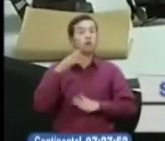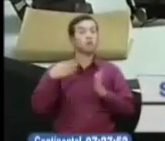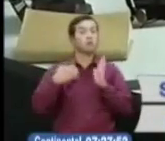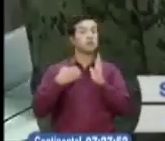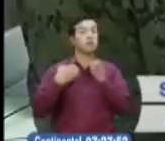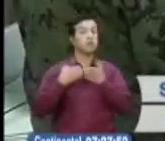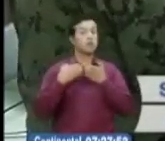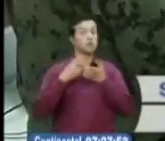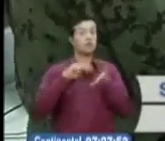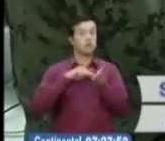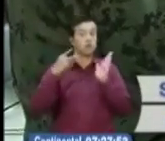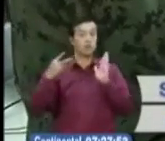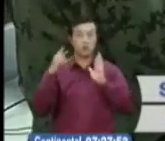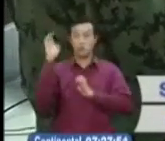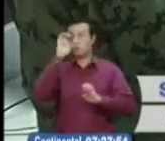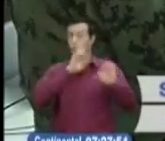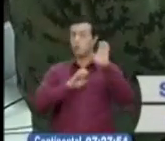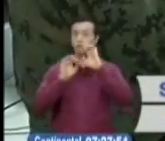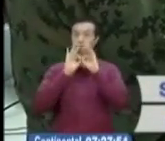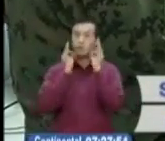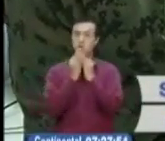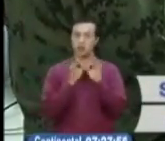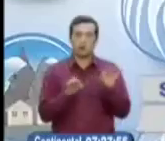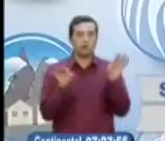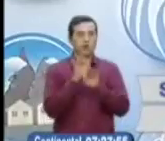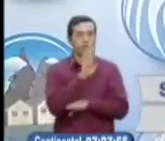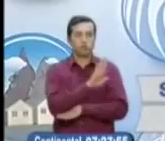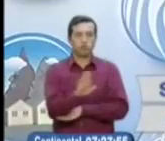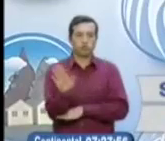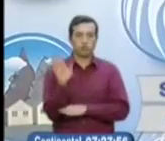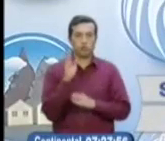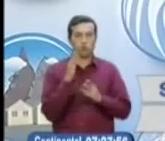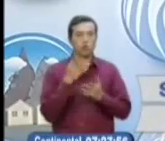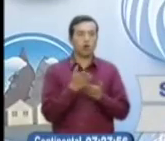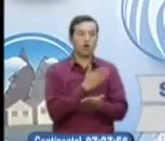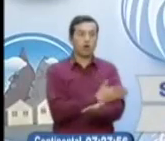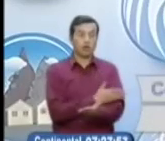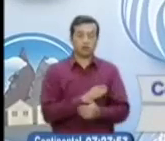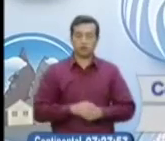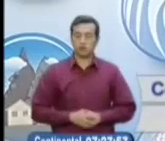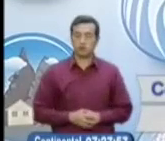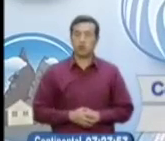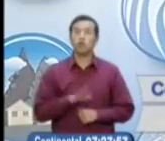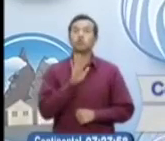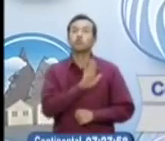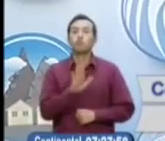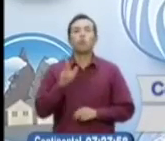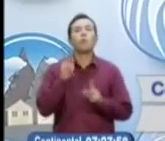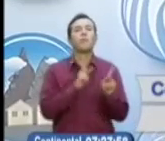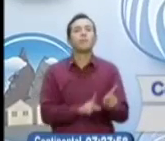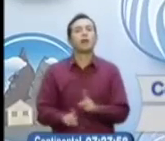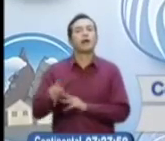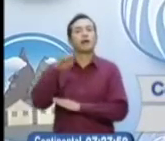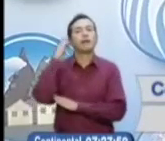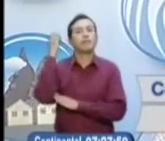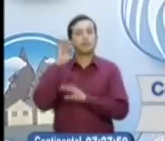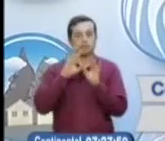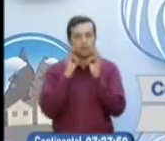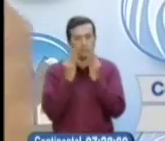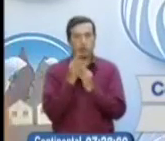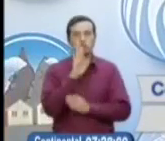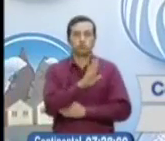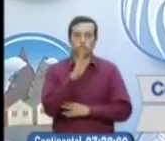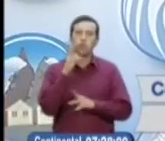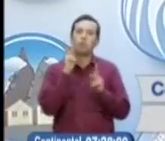de monitoreo, se necesita que las familias estén preparadas. Con cada familia que tenga claros cuál es su plan de evacuación, cuál es su